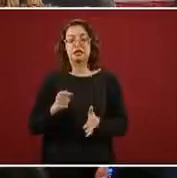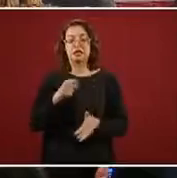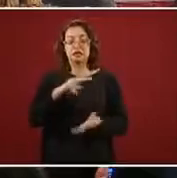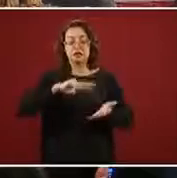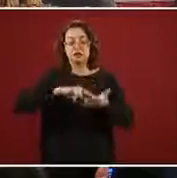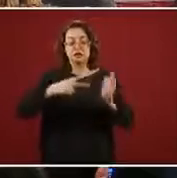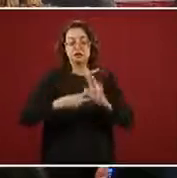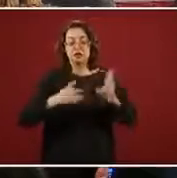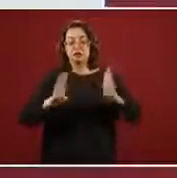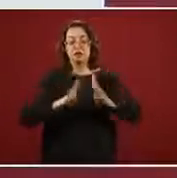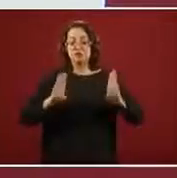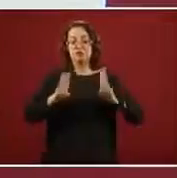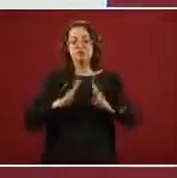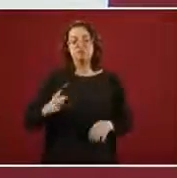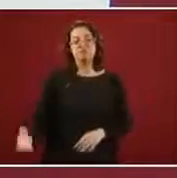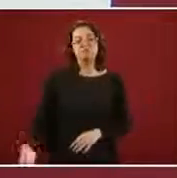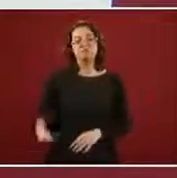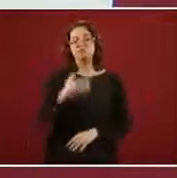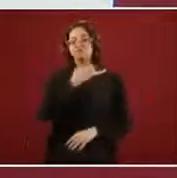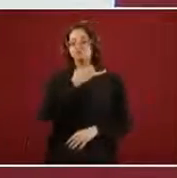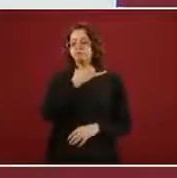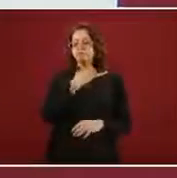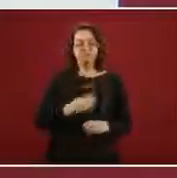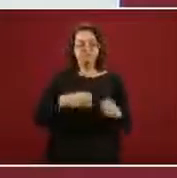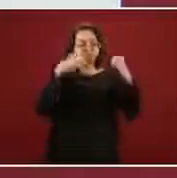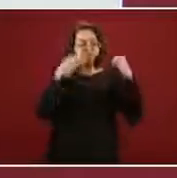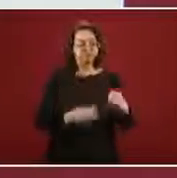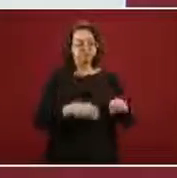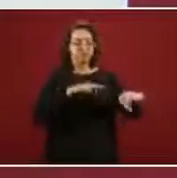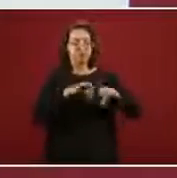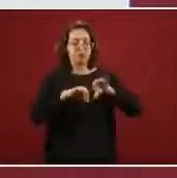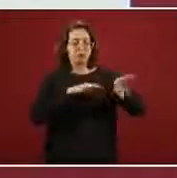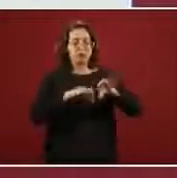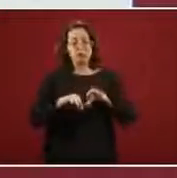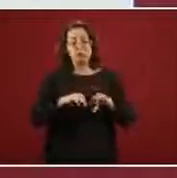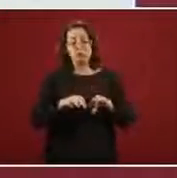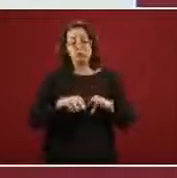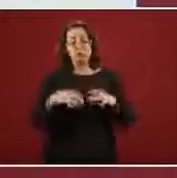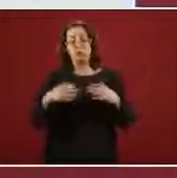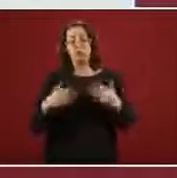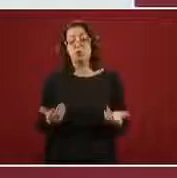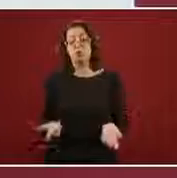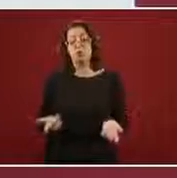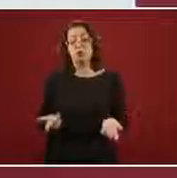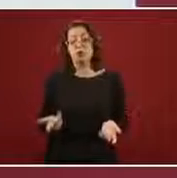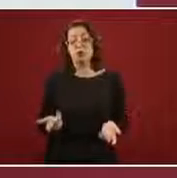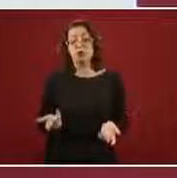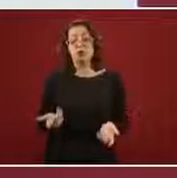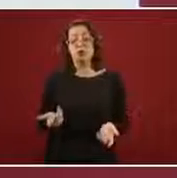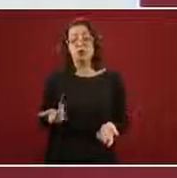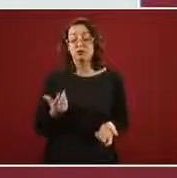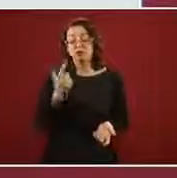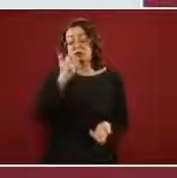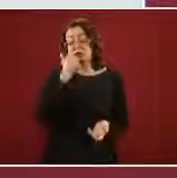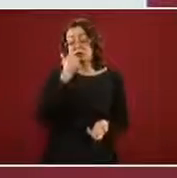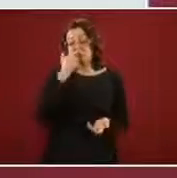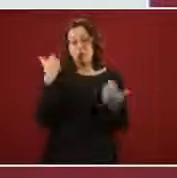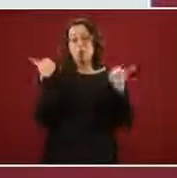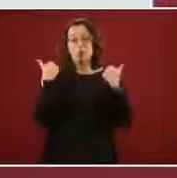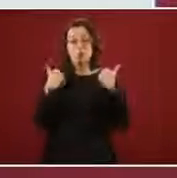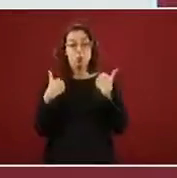militares. Pero si tuviese yo 3 veces más,